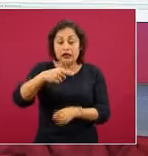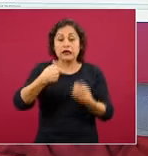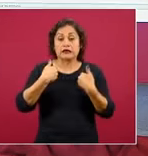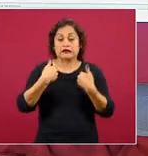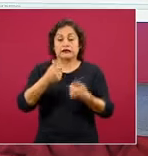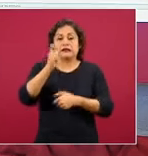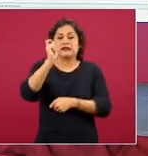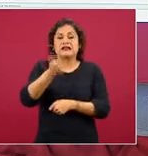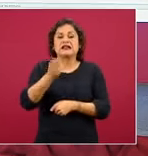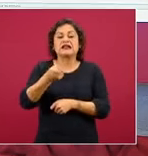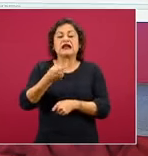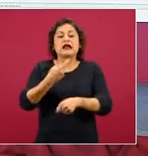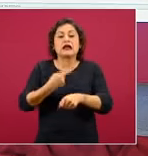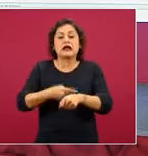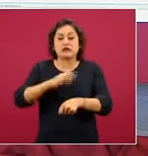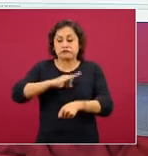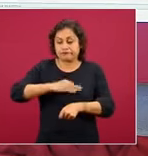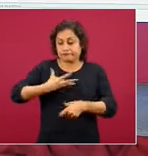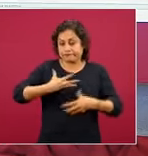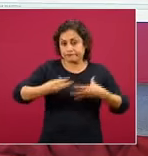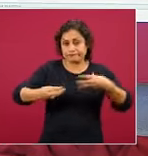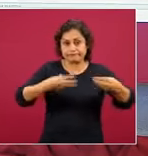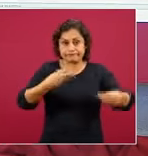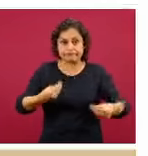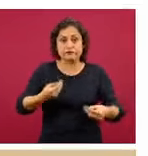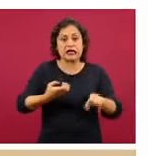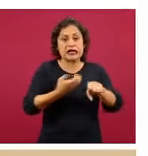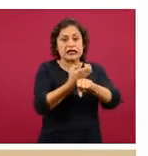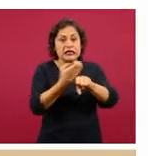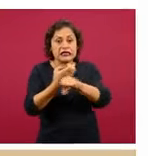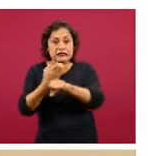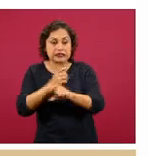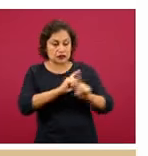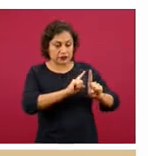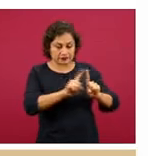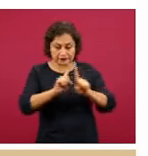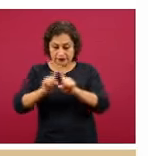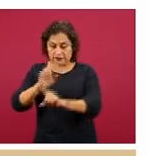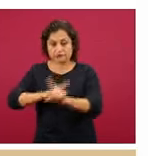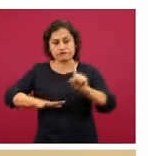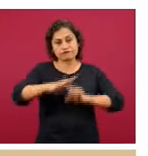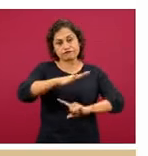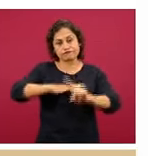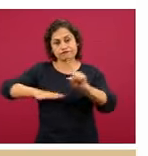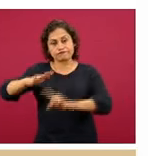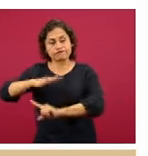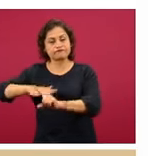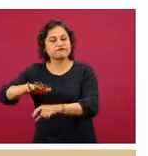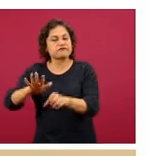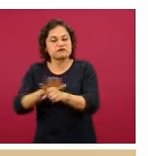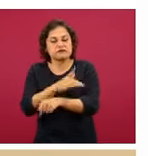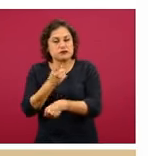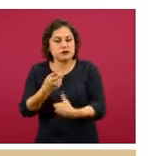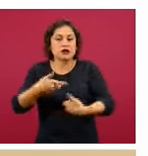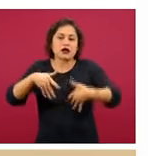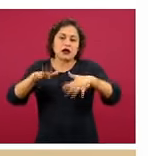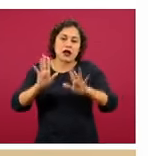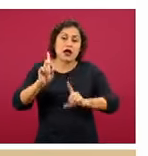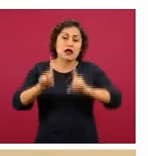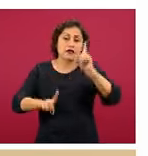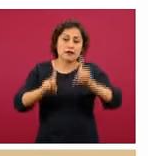forma diferente en cada una entidad y no es reflejo, quiere decir muchas cosas, quiere decir las